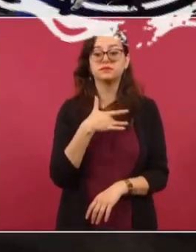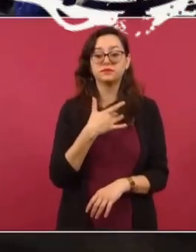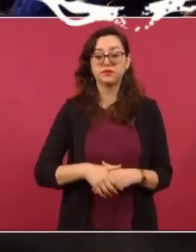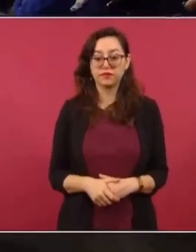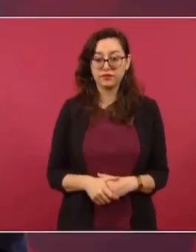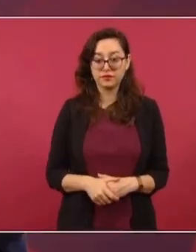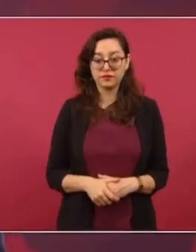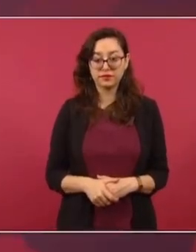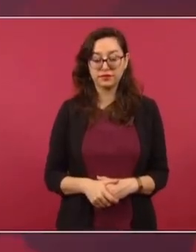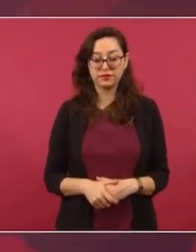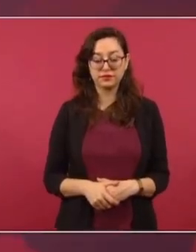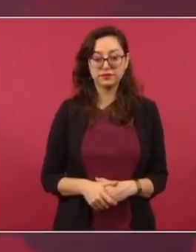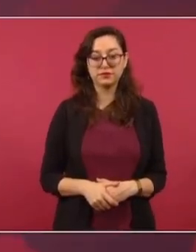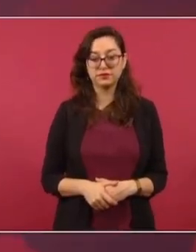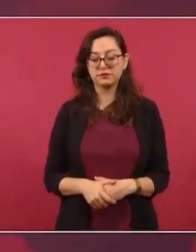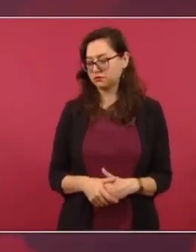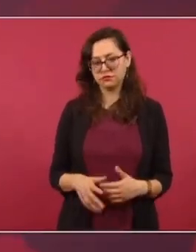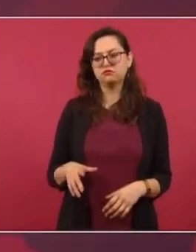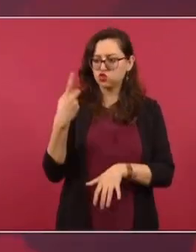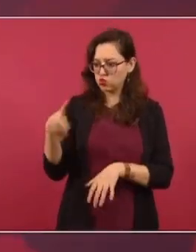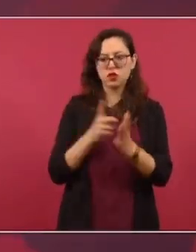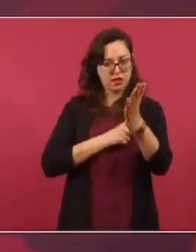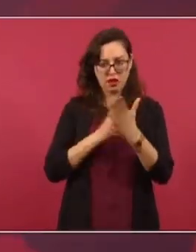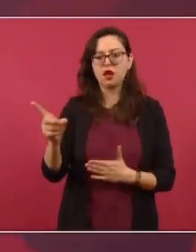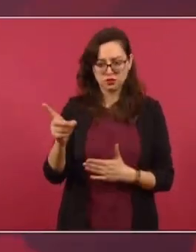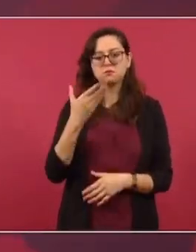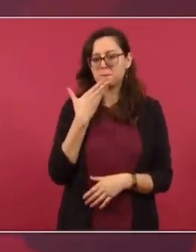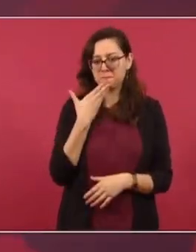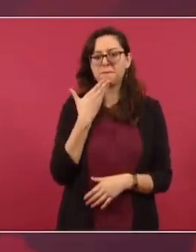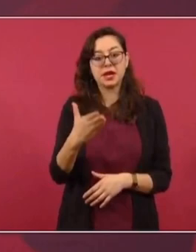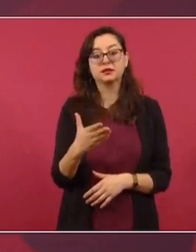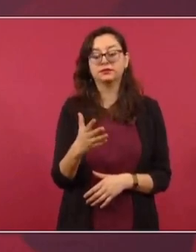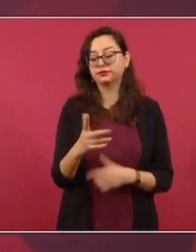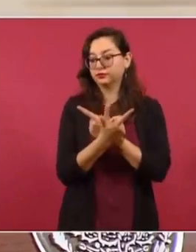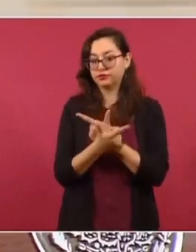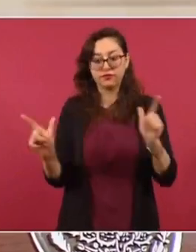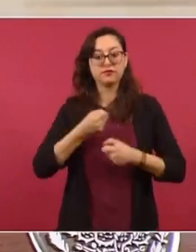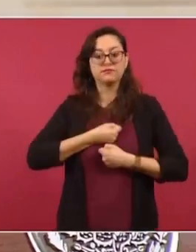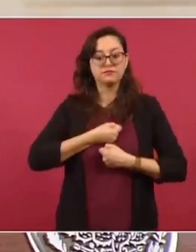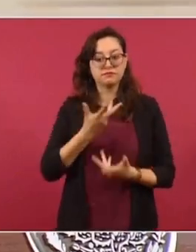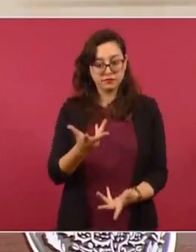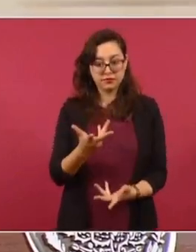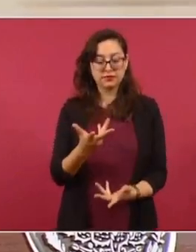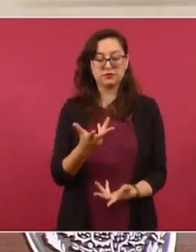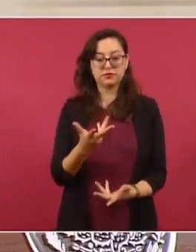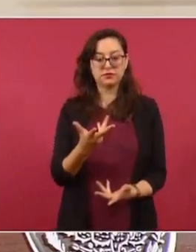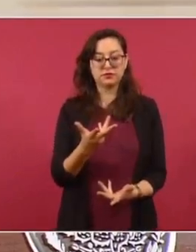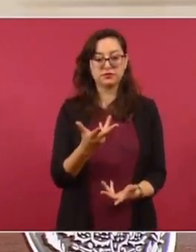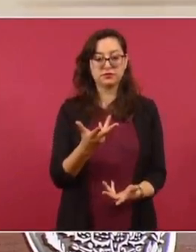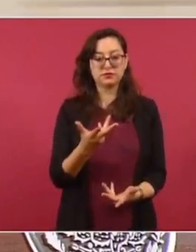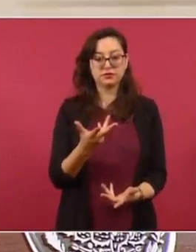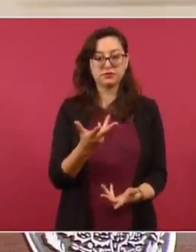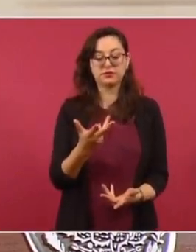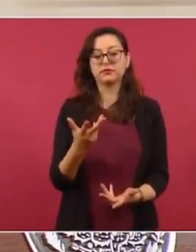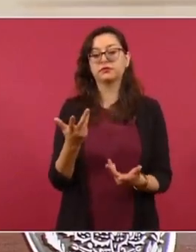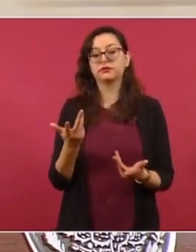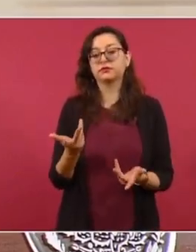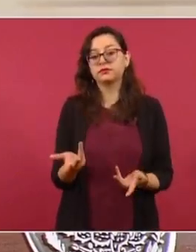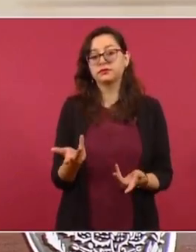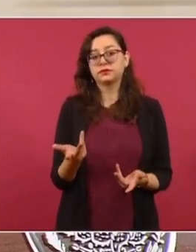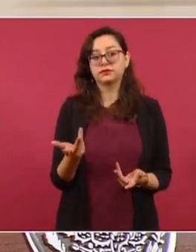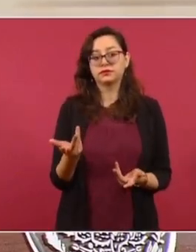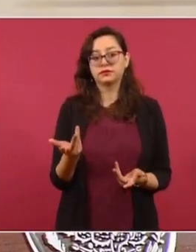Primero, que tienen derecho a hacerlo. Hay que garantizar la libertad de manifestación. Y informarles que